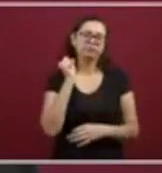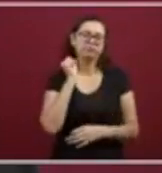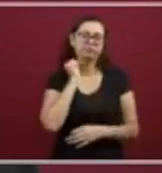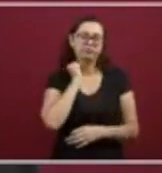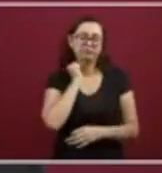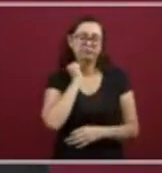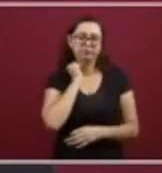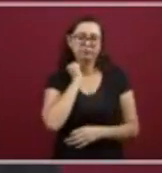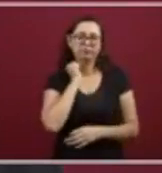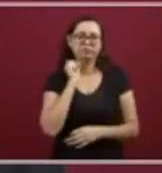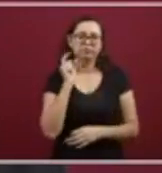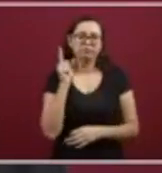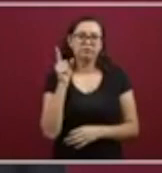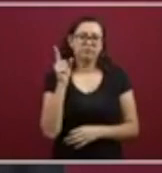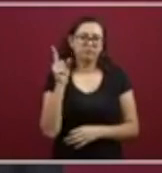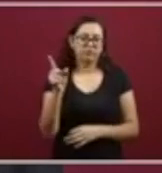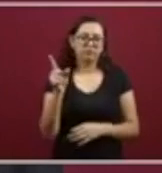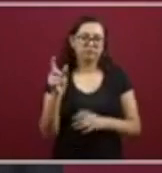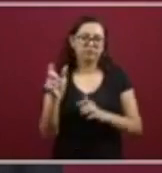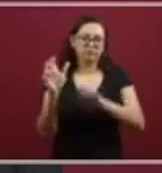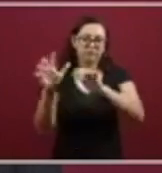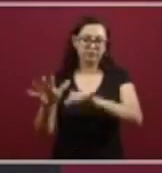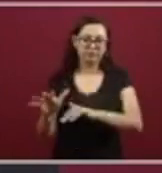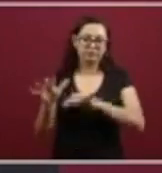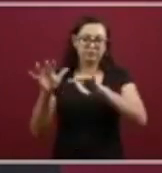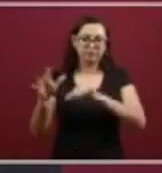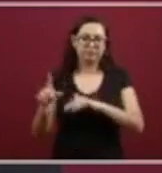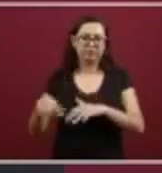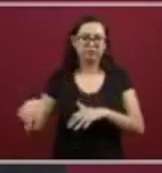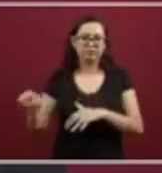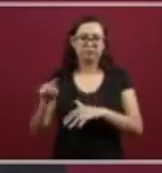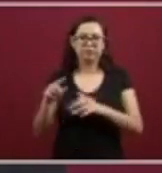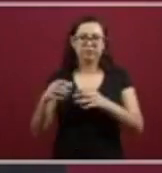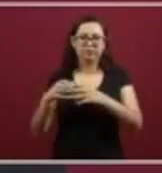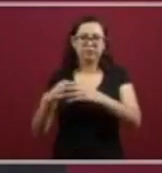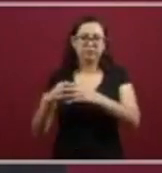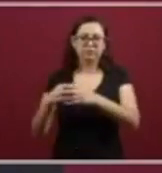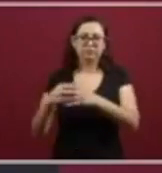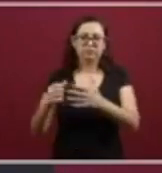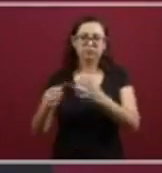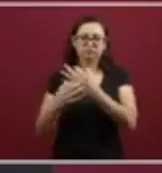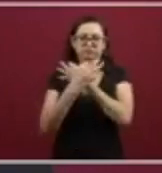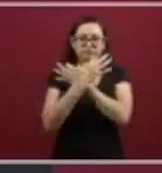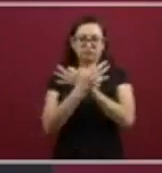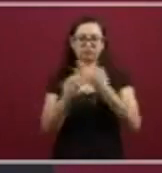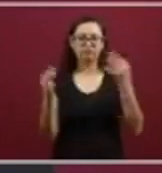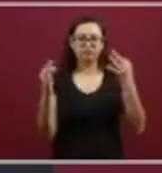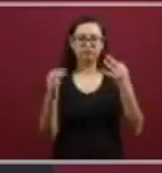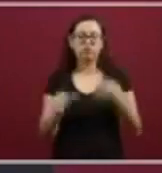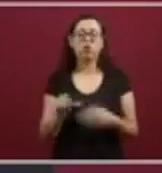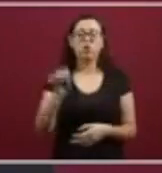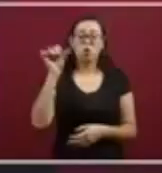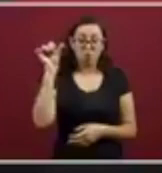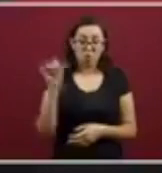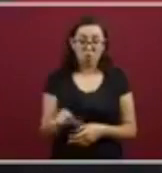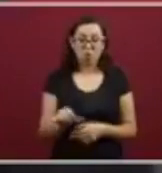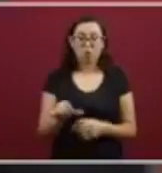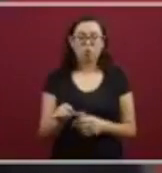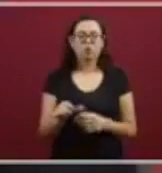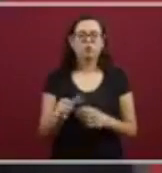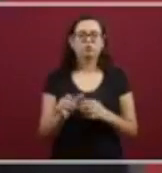mismo se va a promulgar